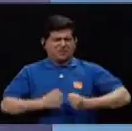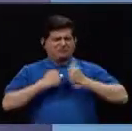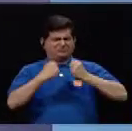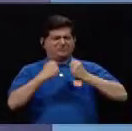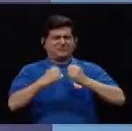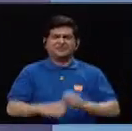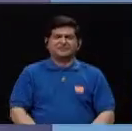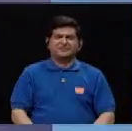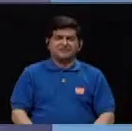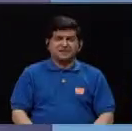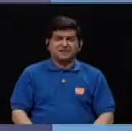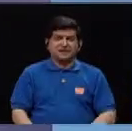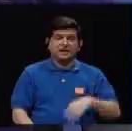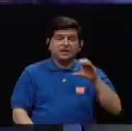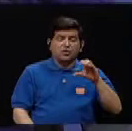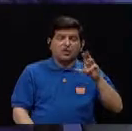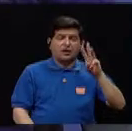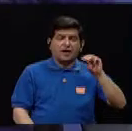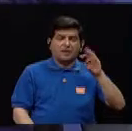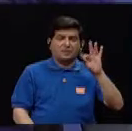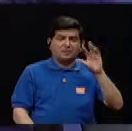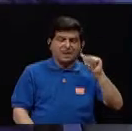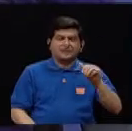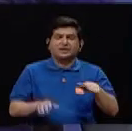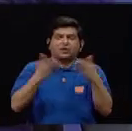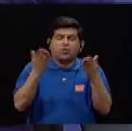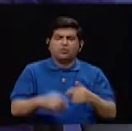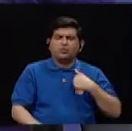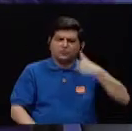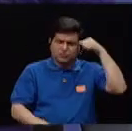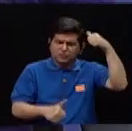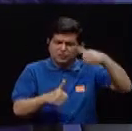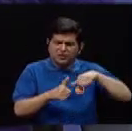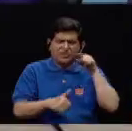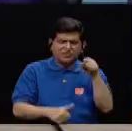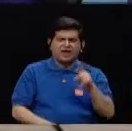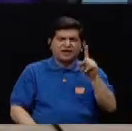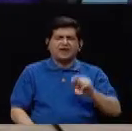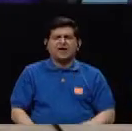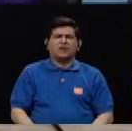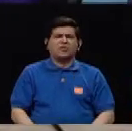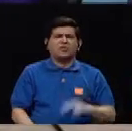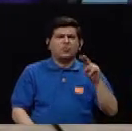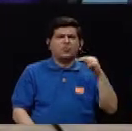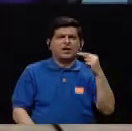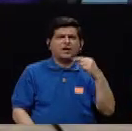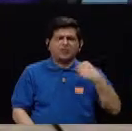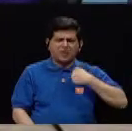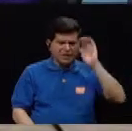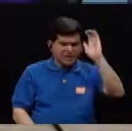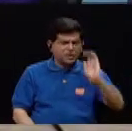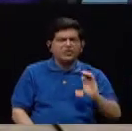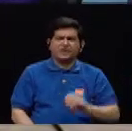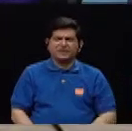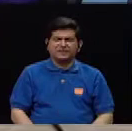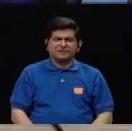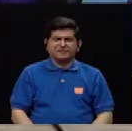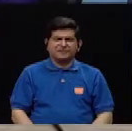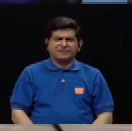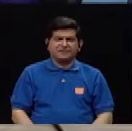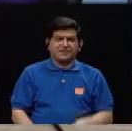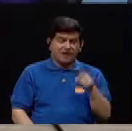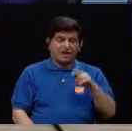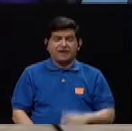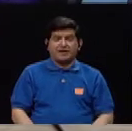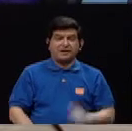Y nosotras hicimos ¿Y con ahí Carlos Mata? Como Carlos Mata, pues yo me acordaba de él en una novela cuando yo era, claro, chiquitita. Entonces, no, para mí era